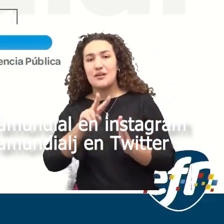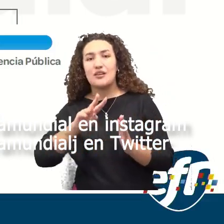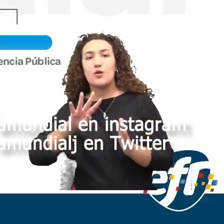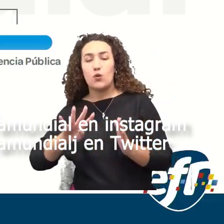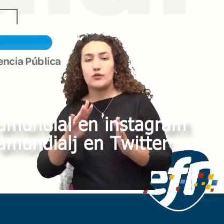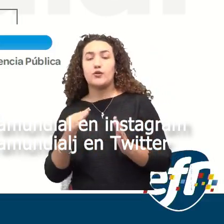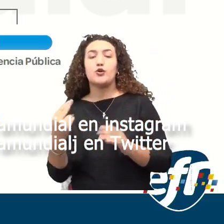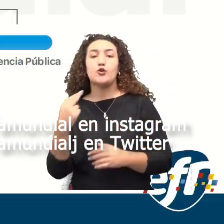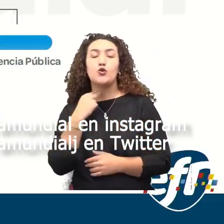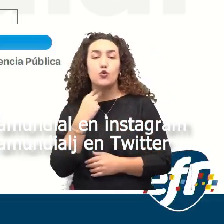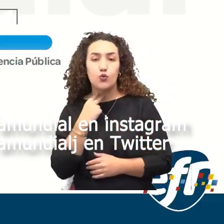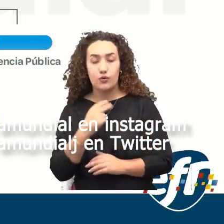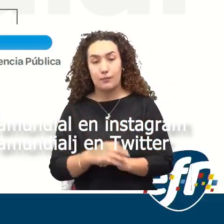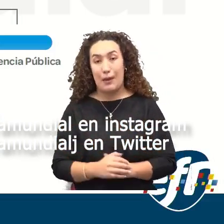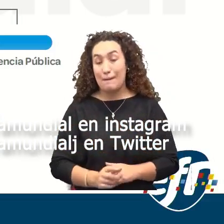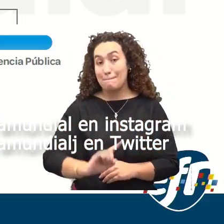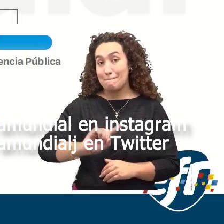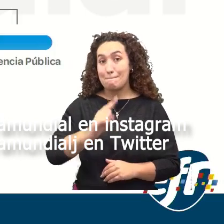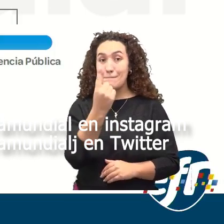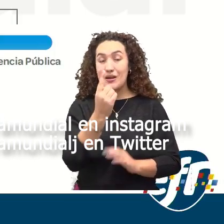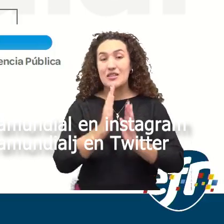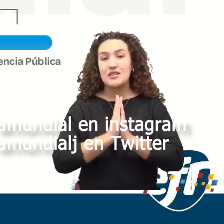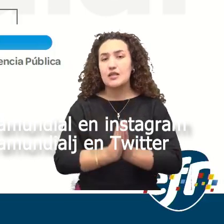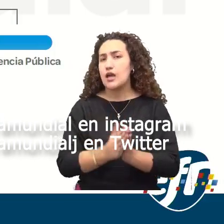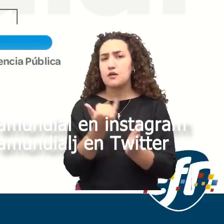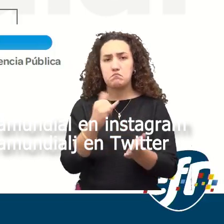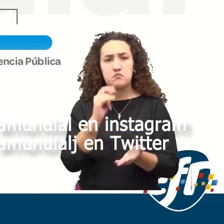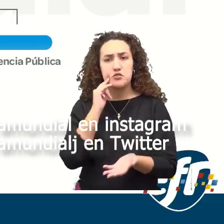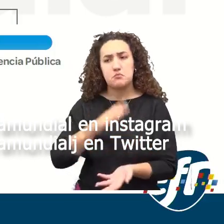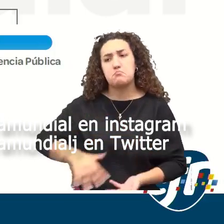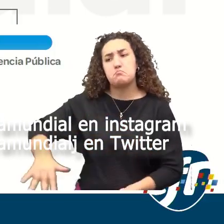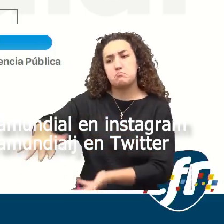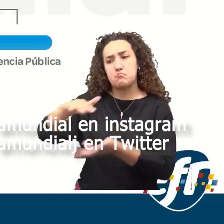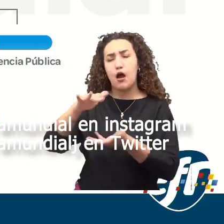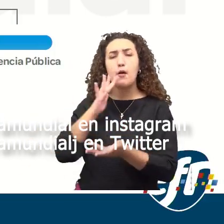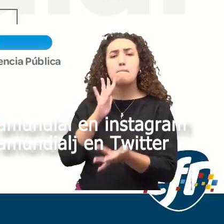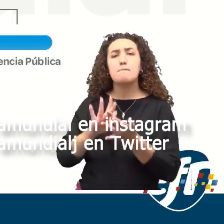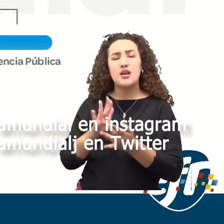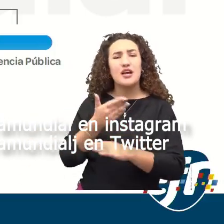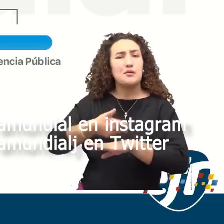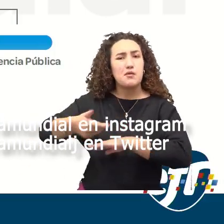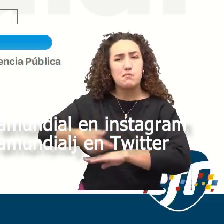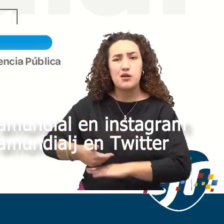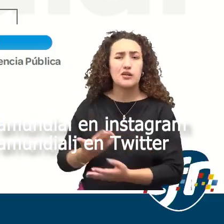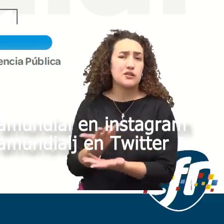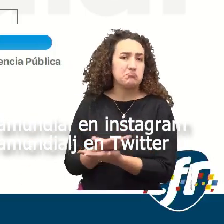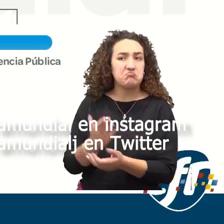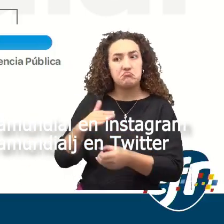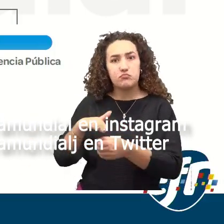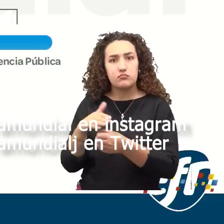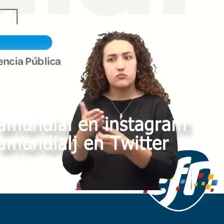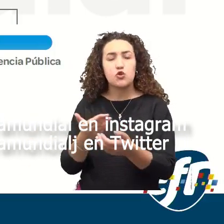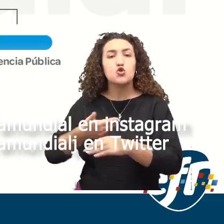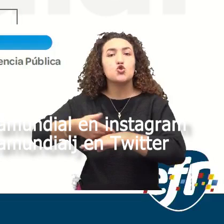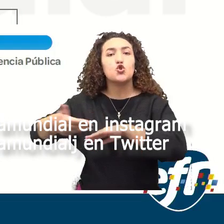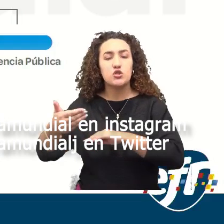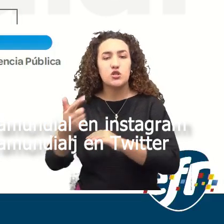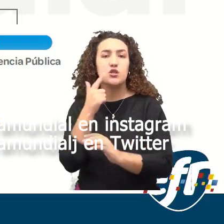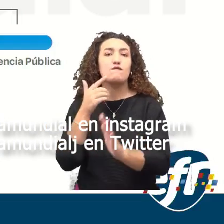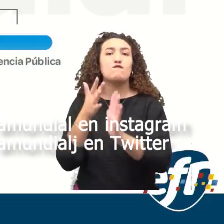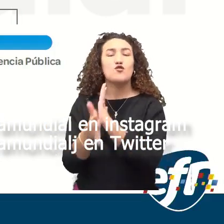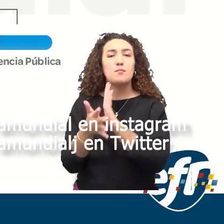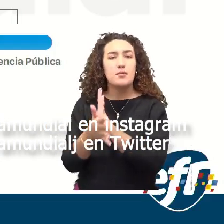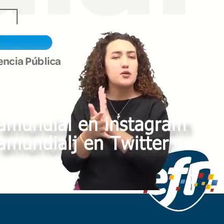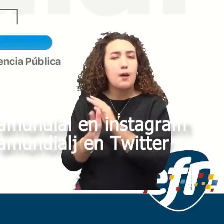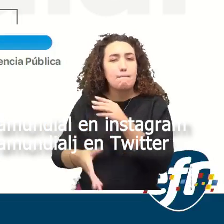ya se recibieron todas las requerimientos o solicitud de información adicional que necesita el trámite ante el ANLA o